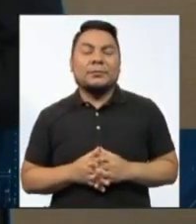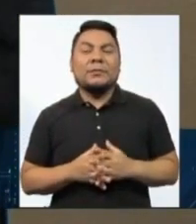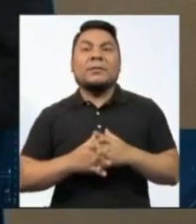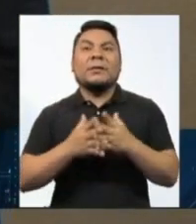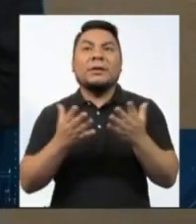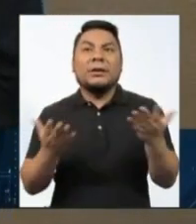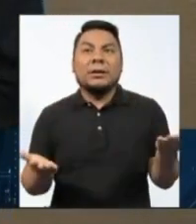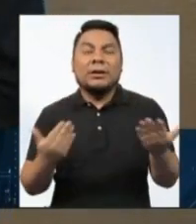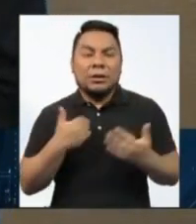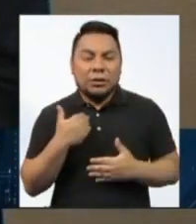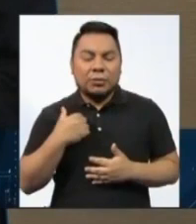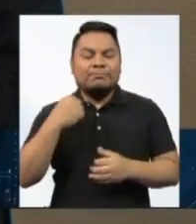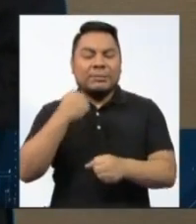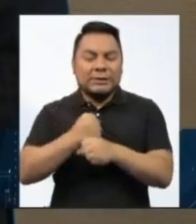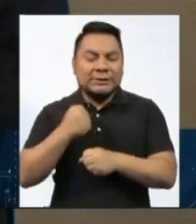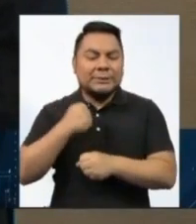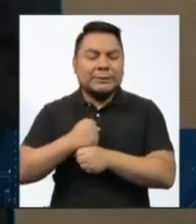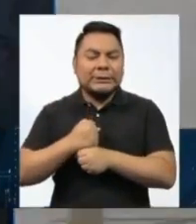he desempeñado